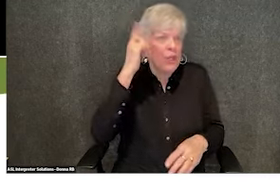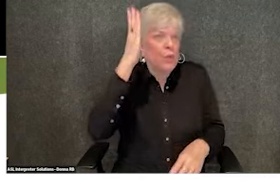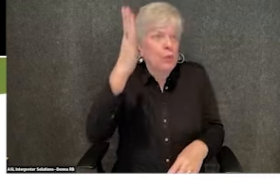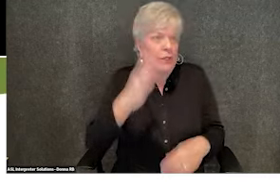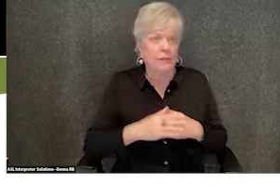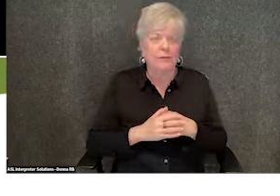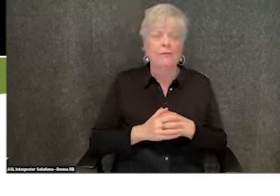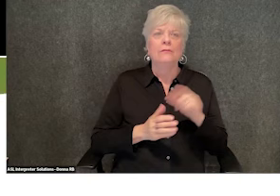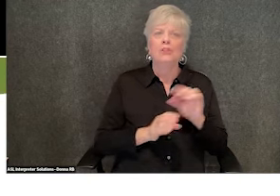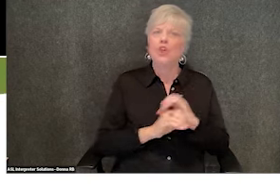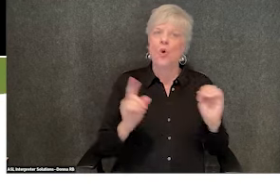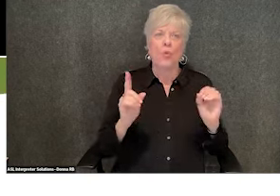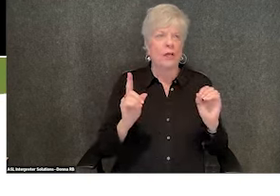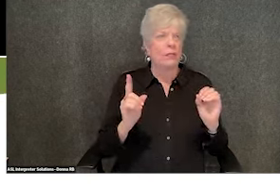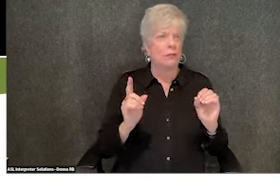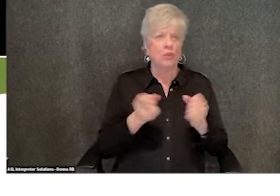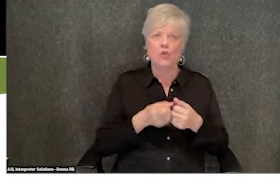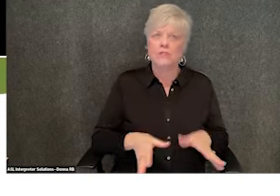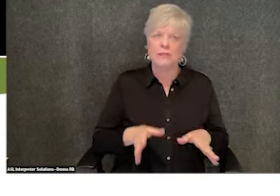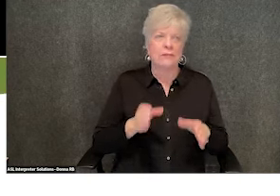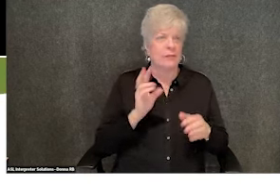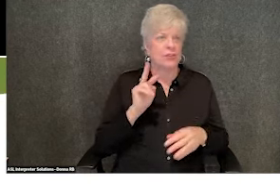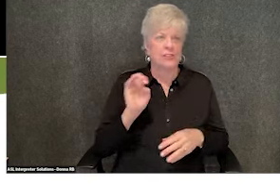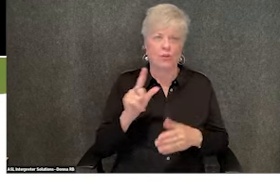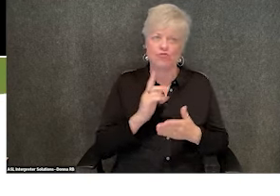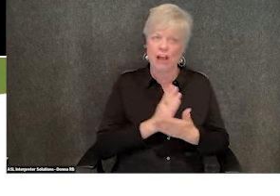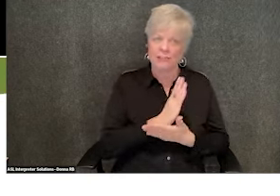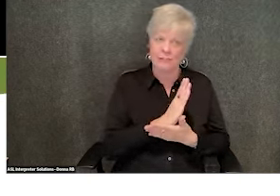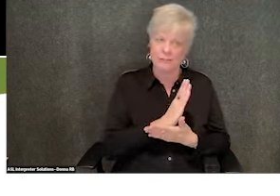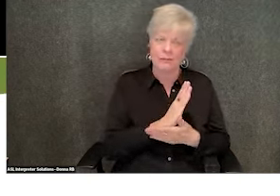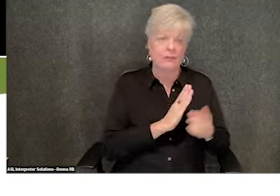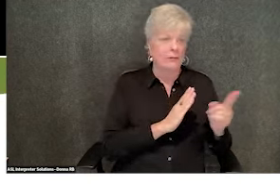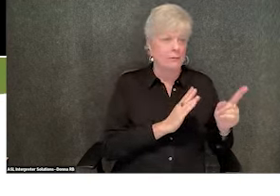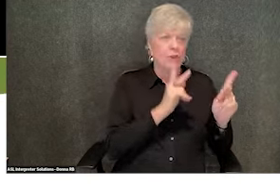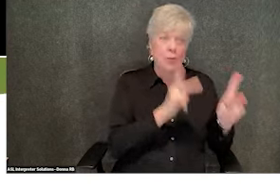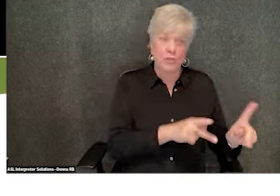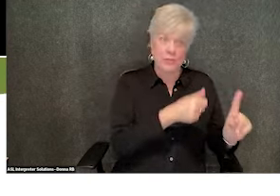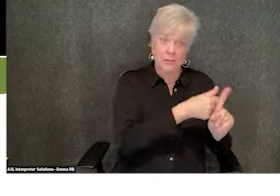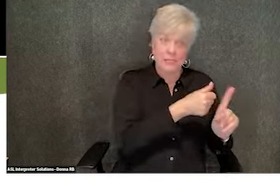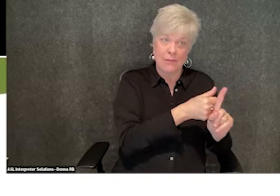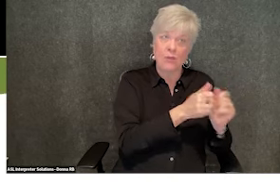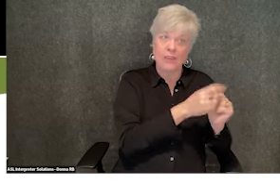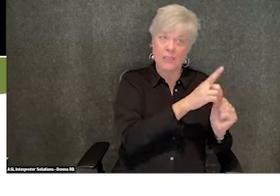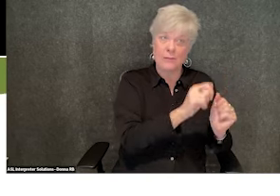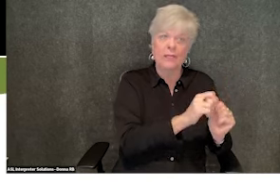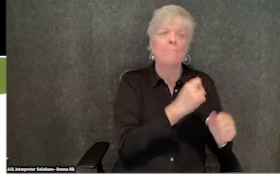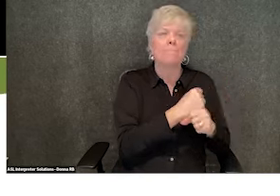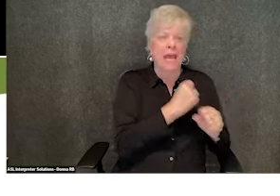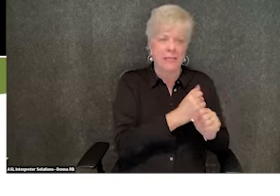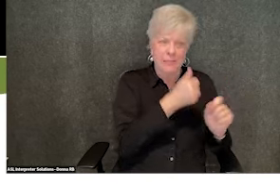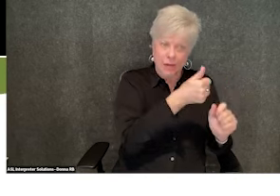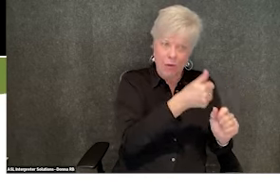acuerdos de la toma de decisiones apoyados, la persona siempre es la persona que decide. Siempre la